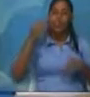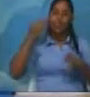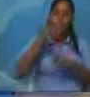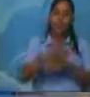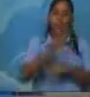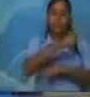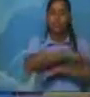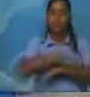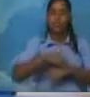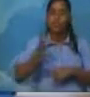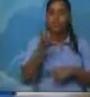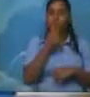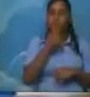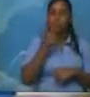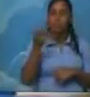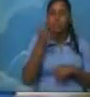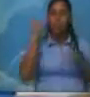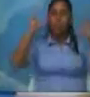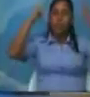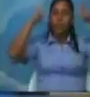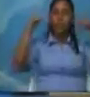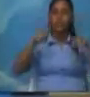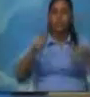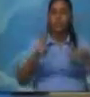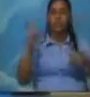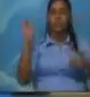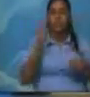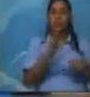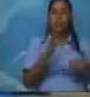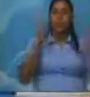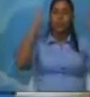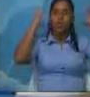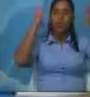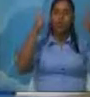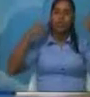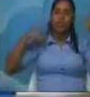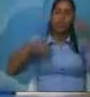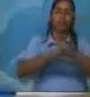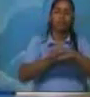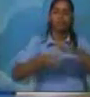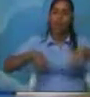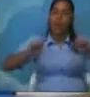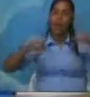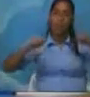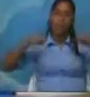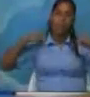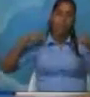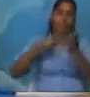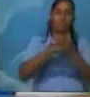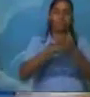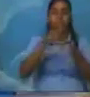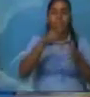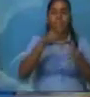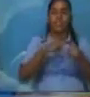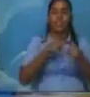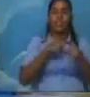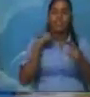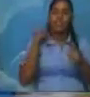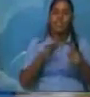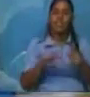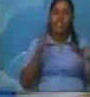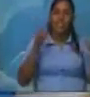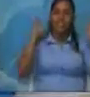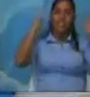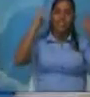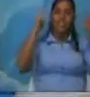guanareña a buscar un león aquí Viene un león y se lo lleva una moto por delante los leones